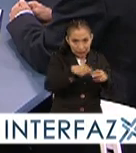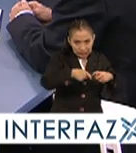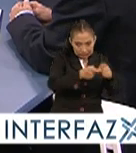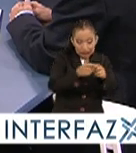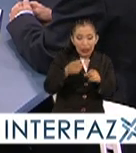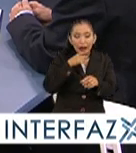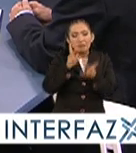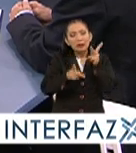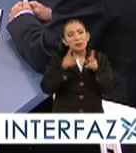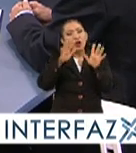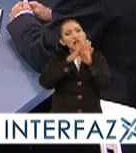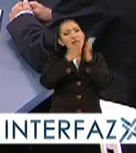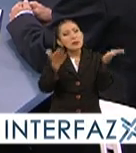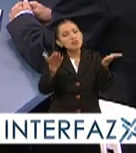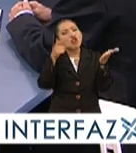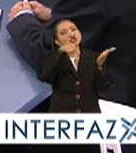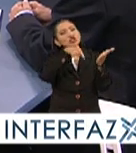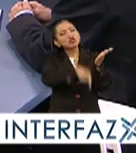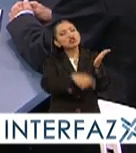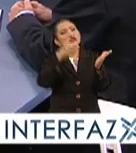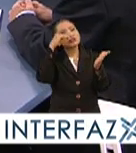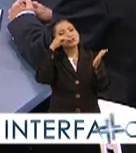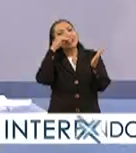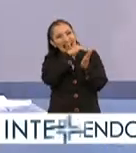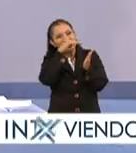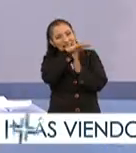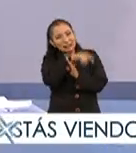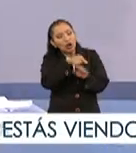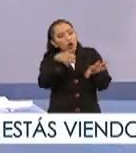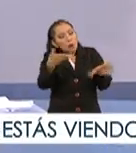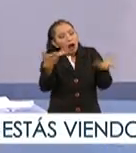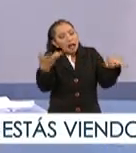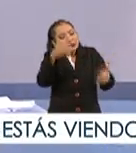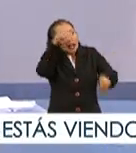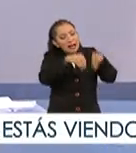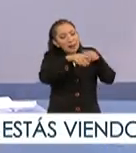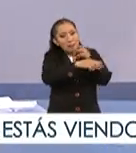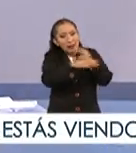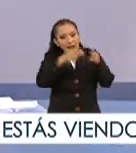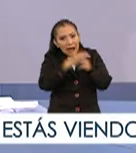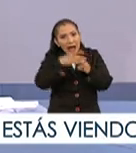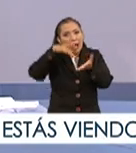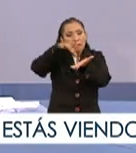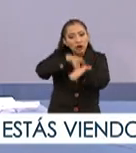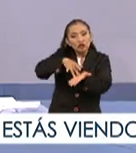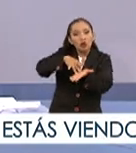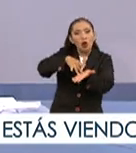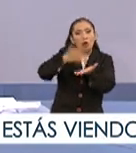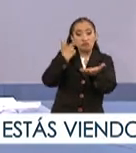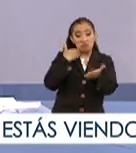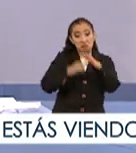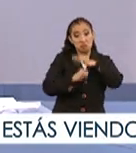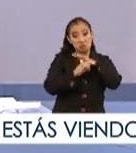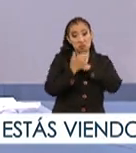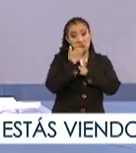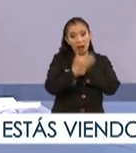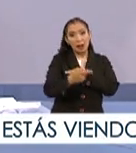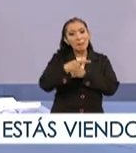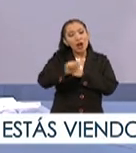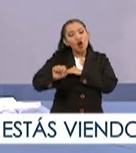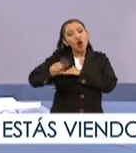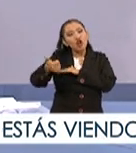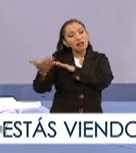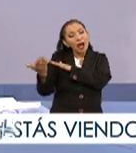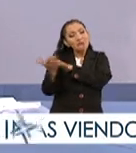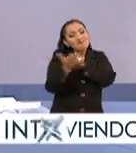platicábamos un poco más de los libros de texto, de cómo se logró generar estos materiales de apoyo tan sólidos. Sin embargo, hay